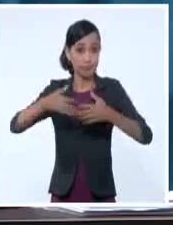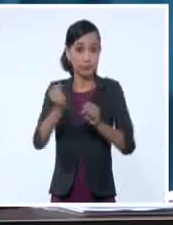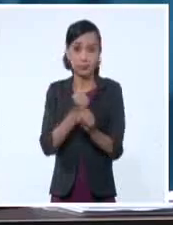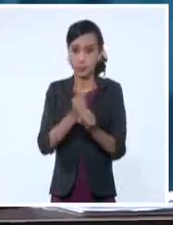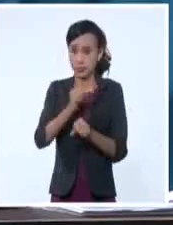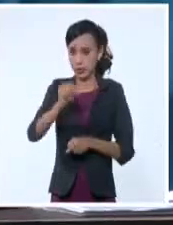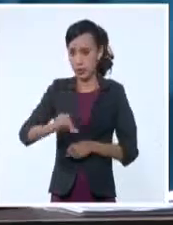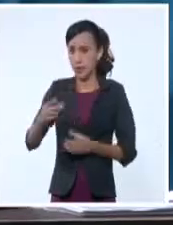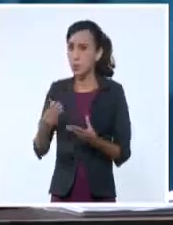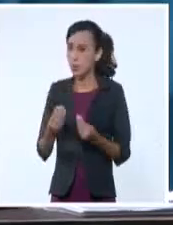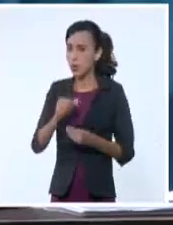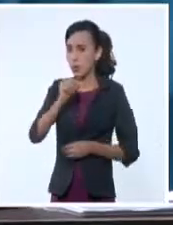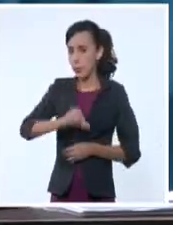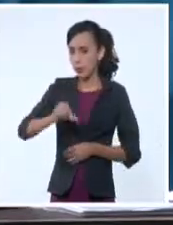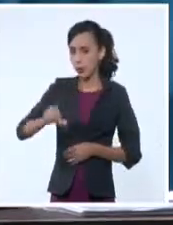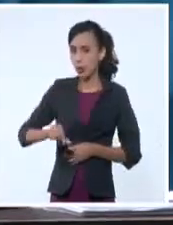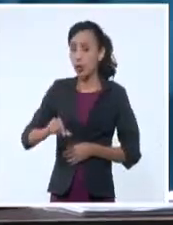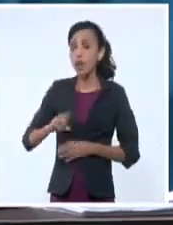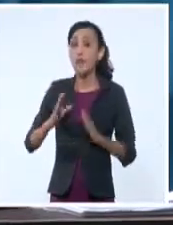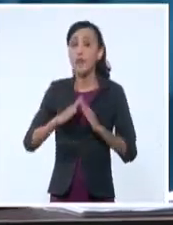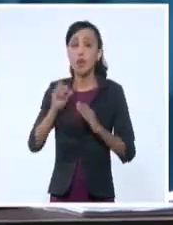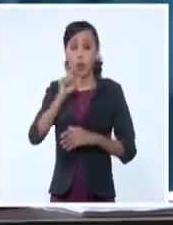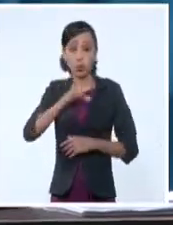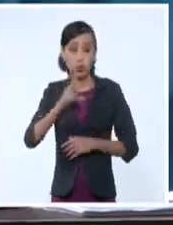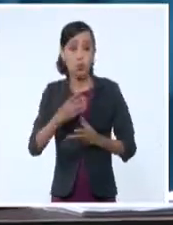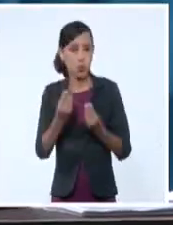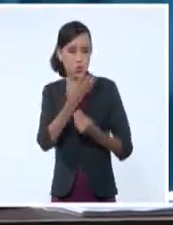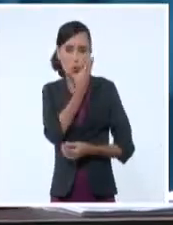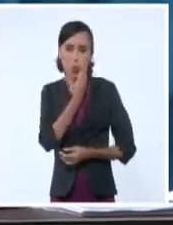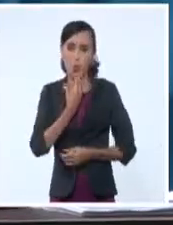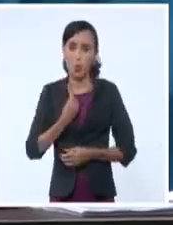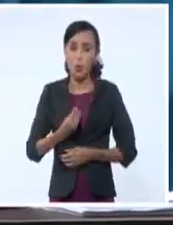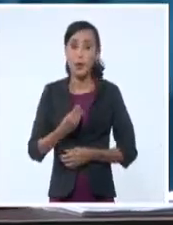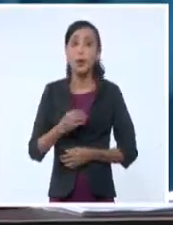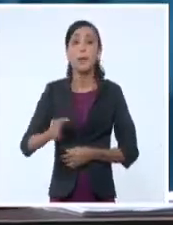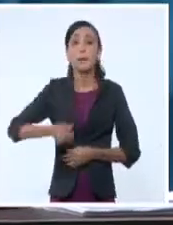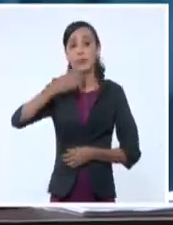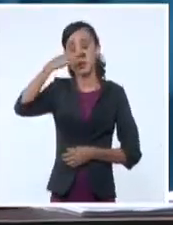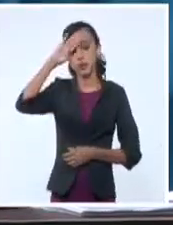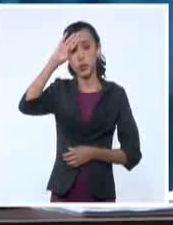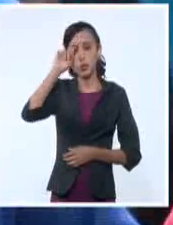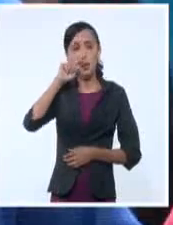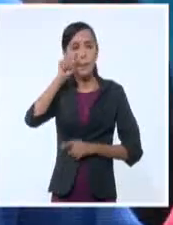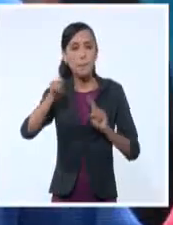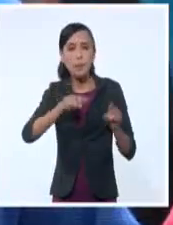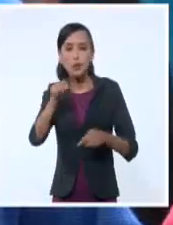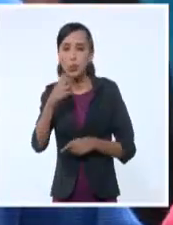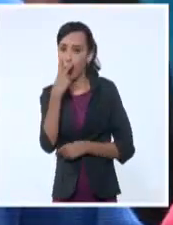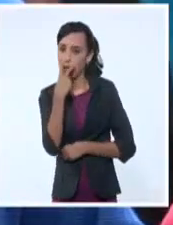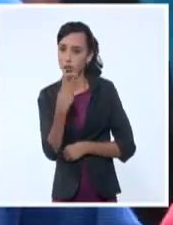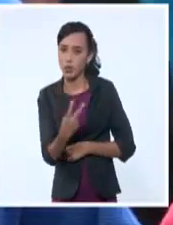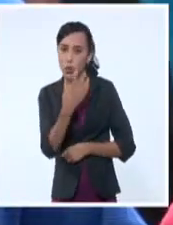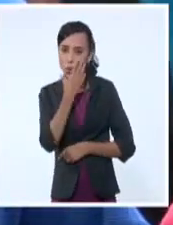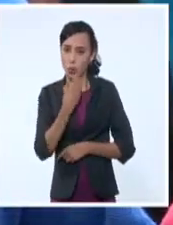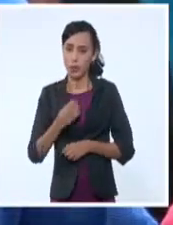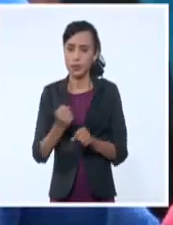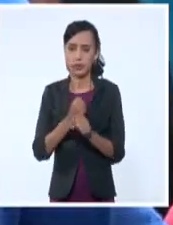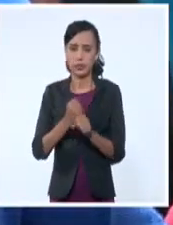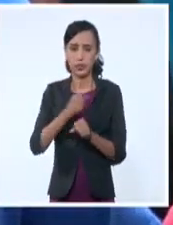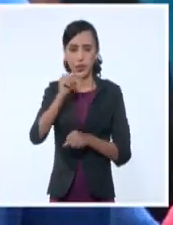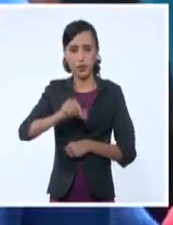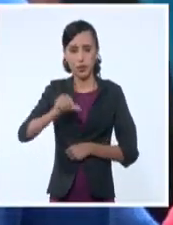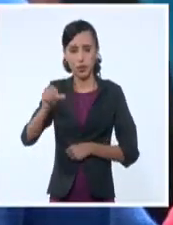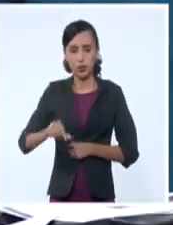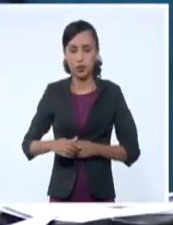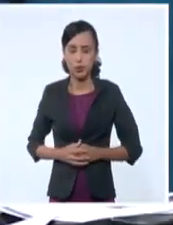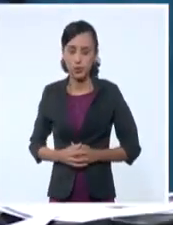gran cantidad de habitantes del Cotorro, muchos de ellos jóvenes, Díaz-Canel indagó sobre la atención que se le ofrece a los trabajadores,